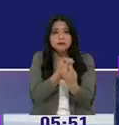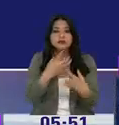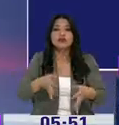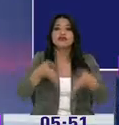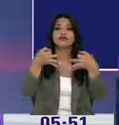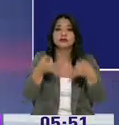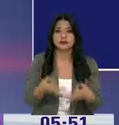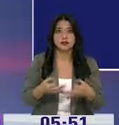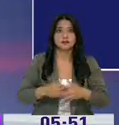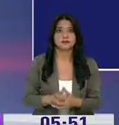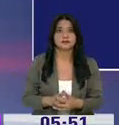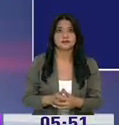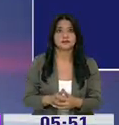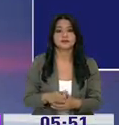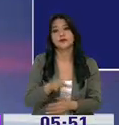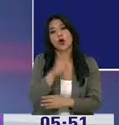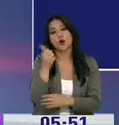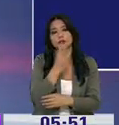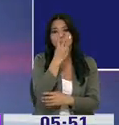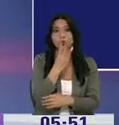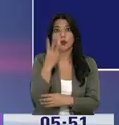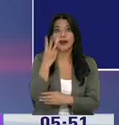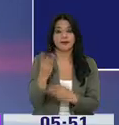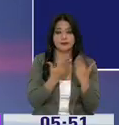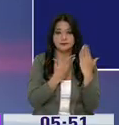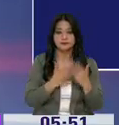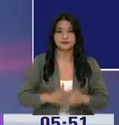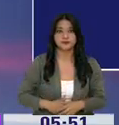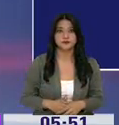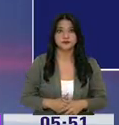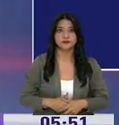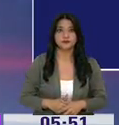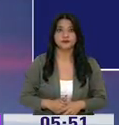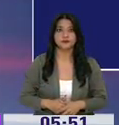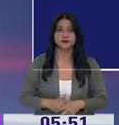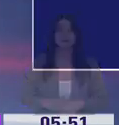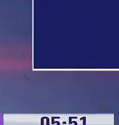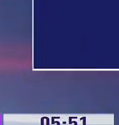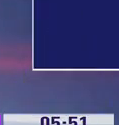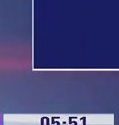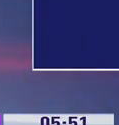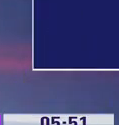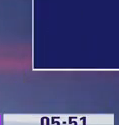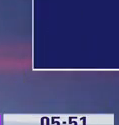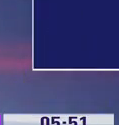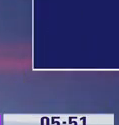La otra plataforma en funcionamiento es la página web